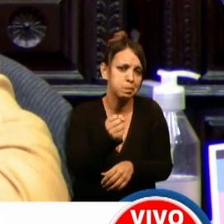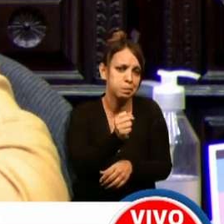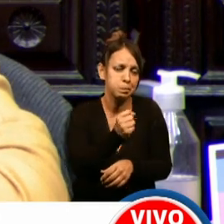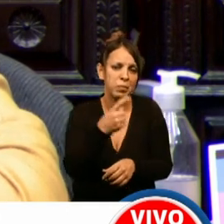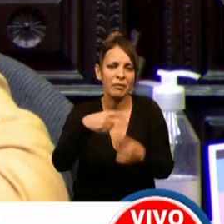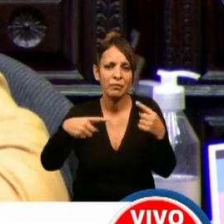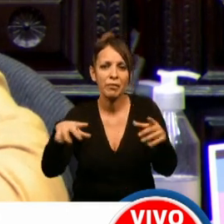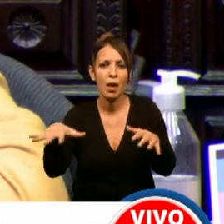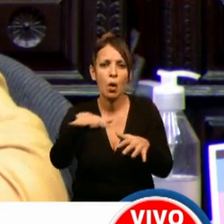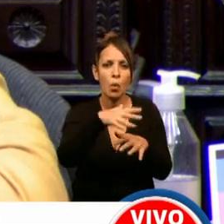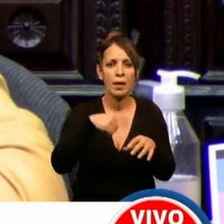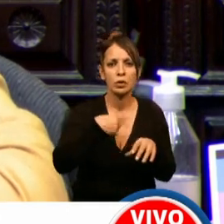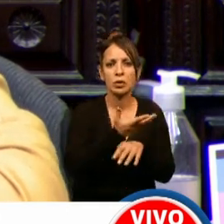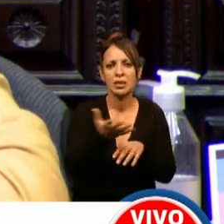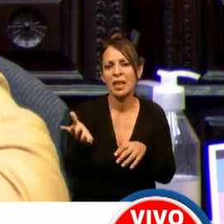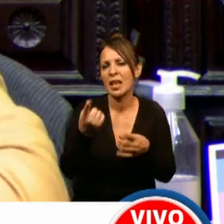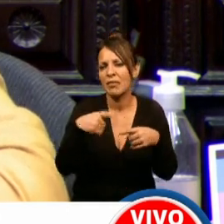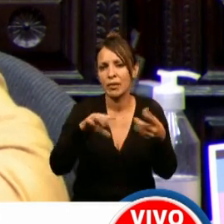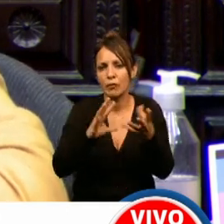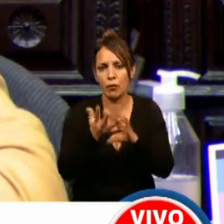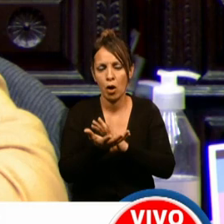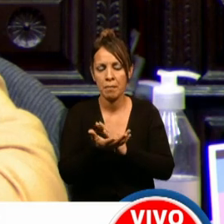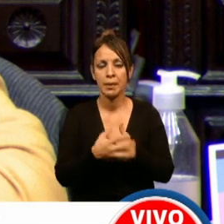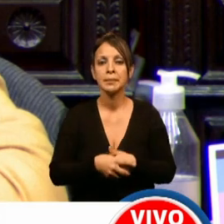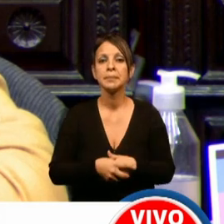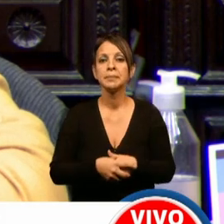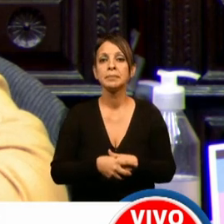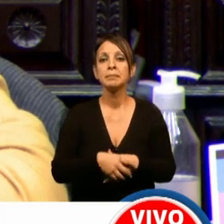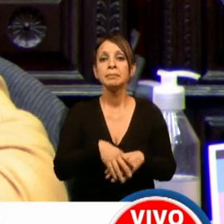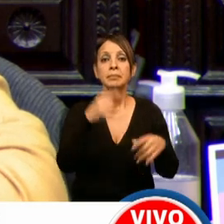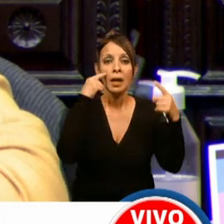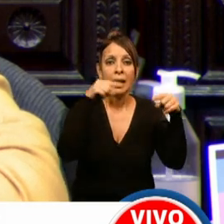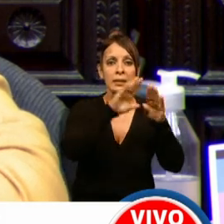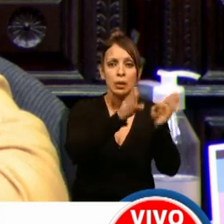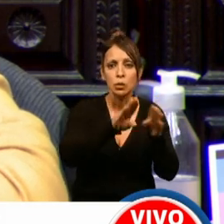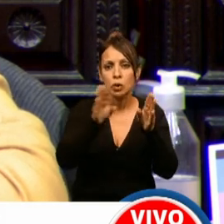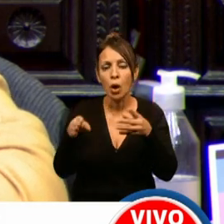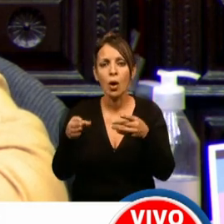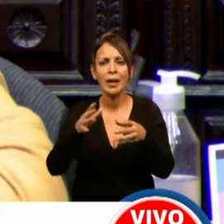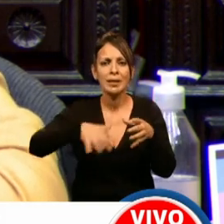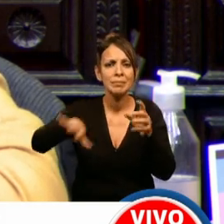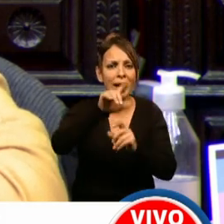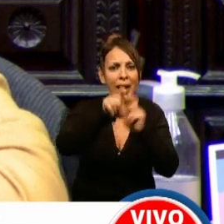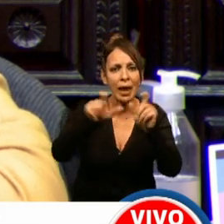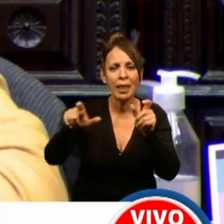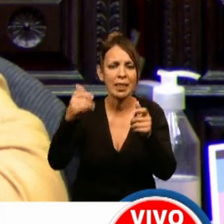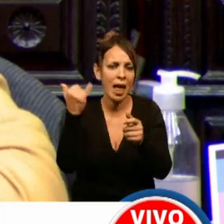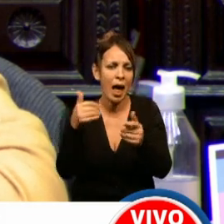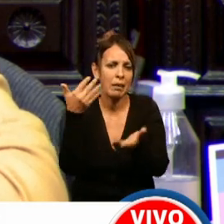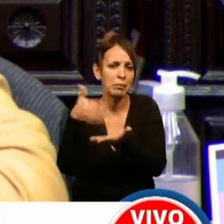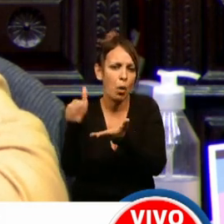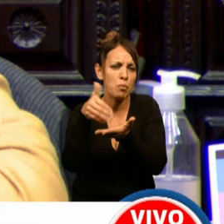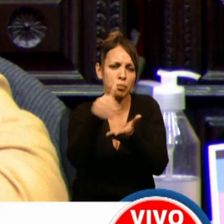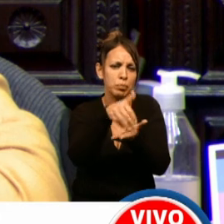y bajo diversas modalidades desde las instituciones y desde el conjunto social se establecieron mecanismos